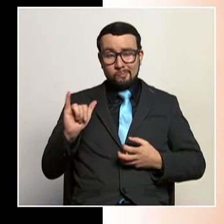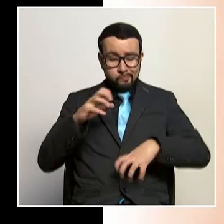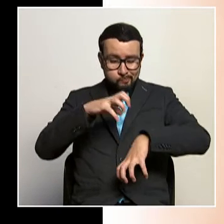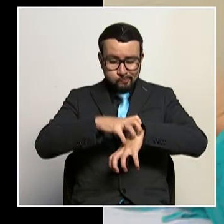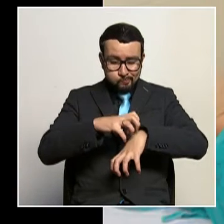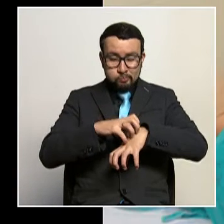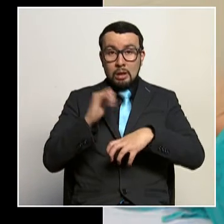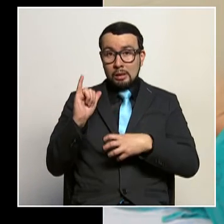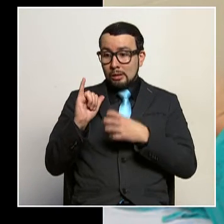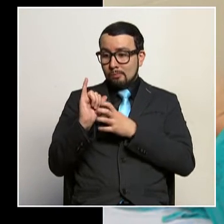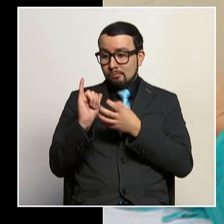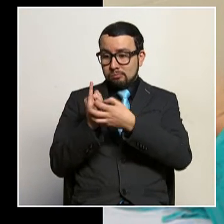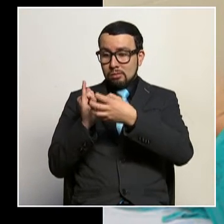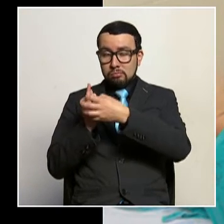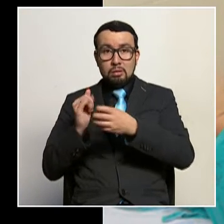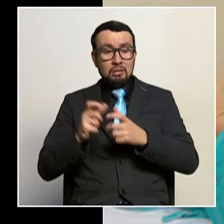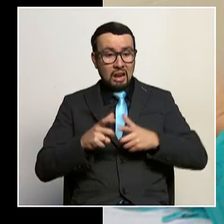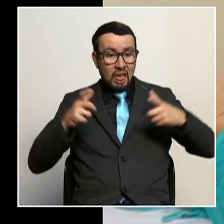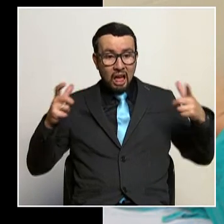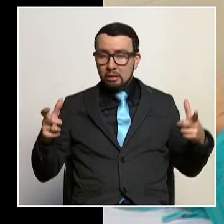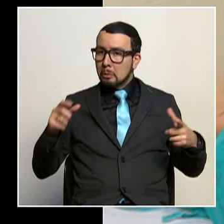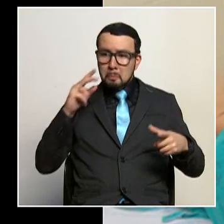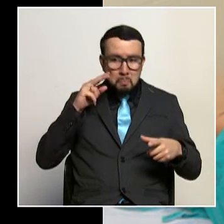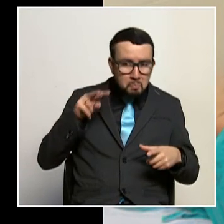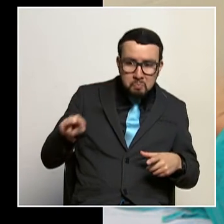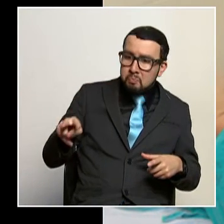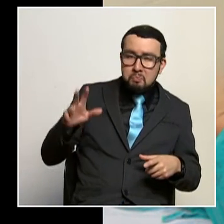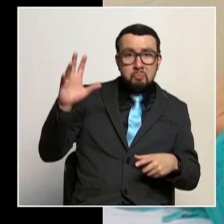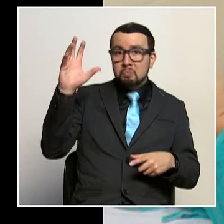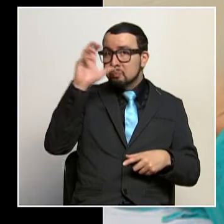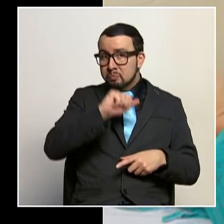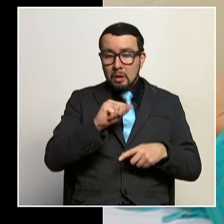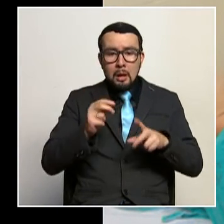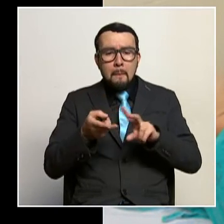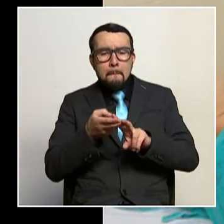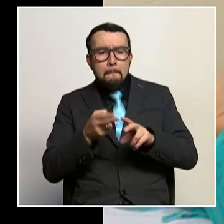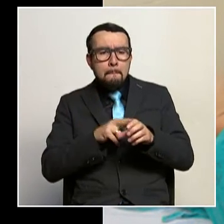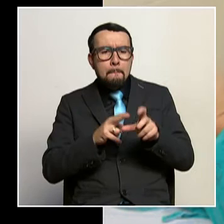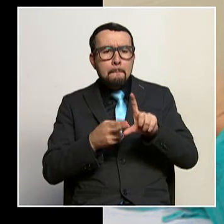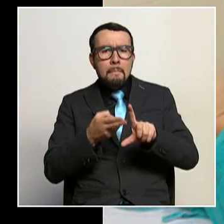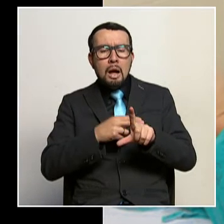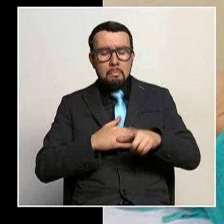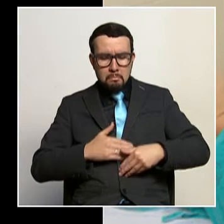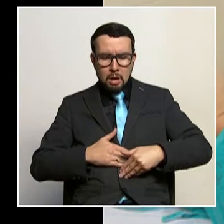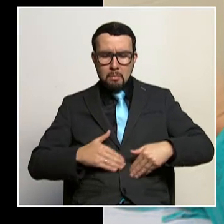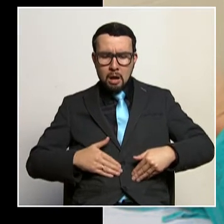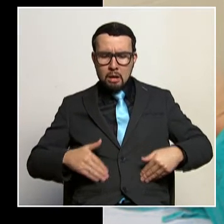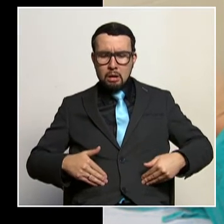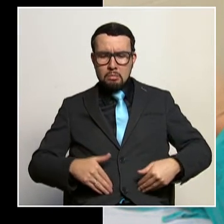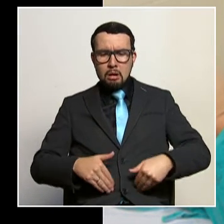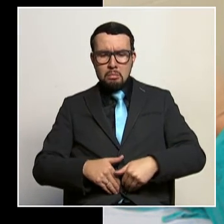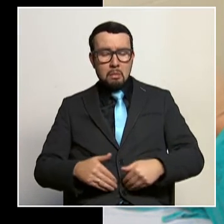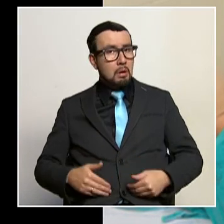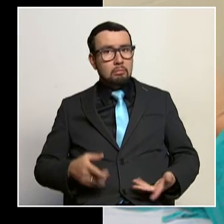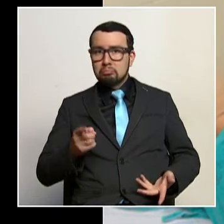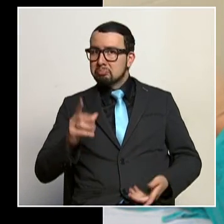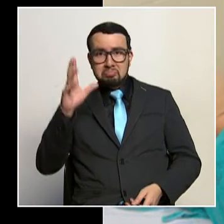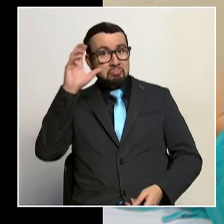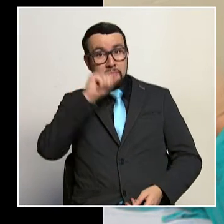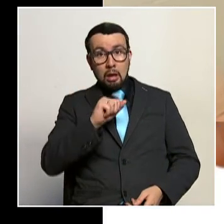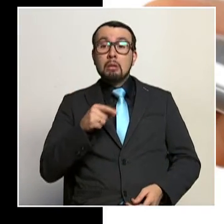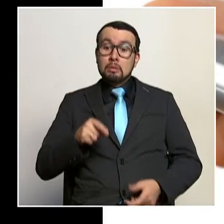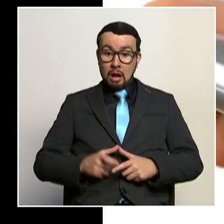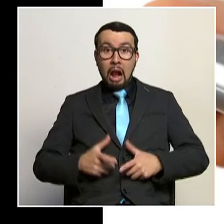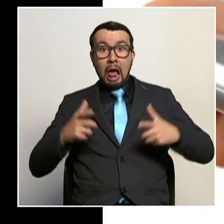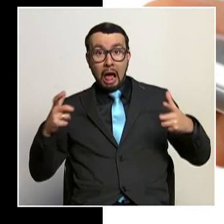esté muy grande, no hay forma de evaluarla solamente a través de la palpación abdominal, tiene que ser que tenga un diámetro de